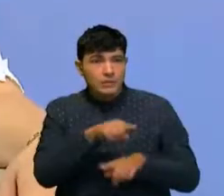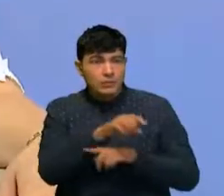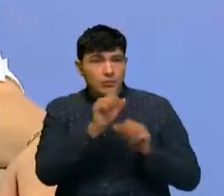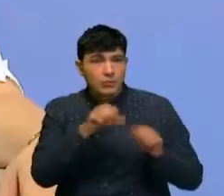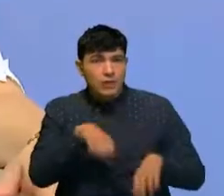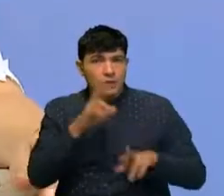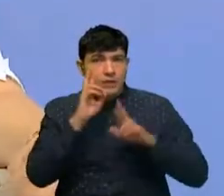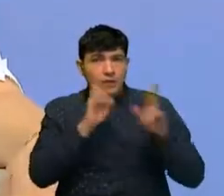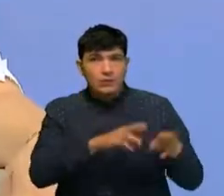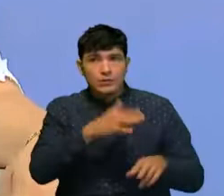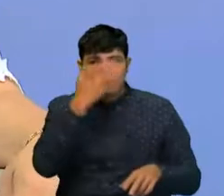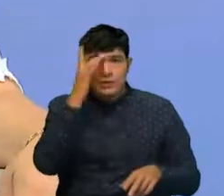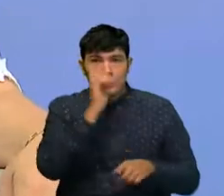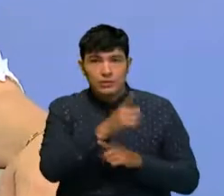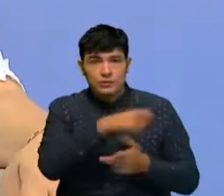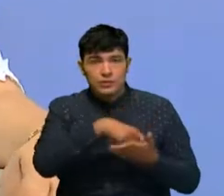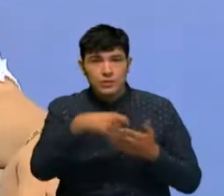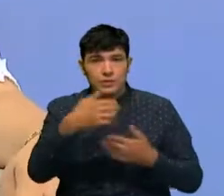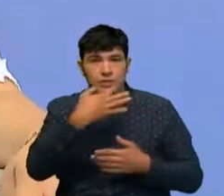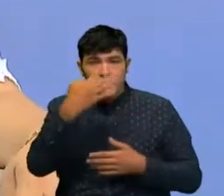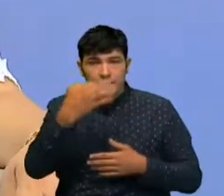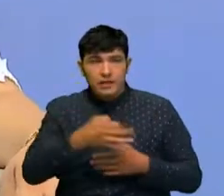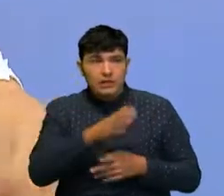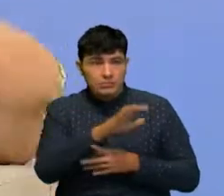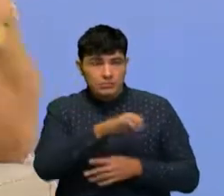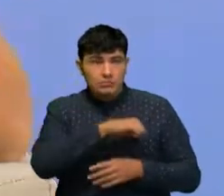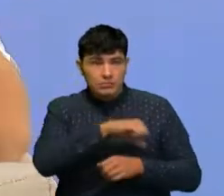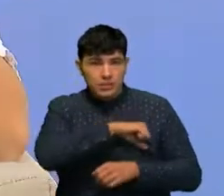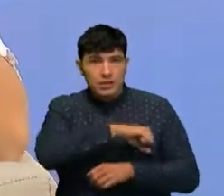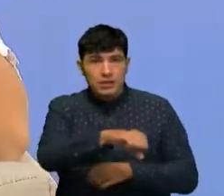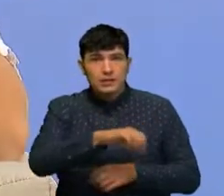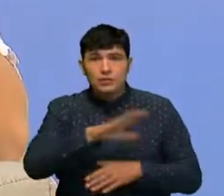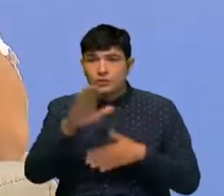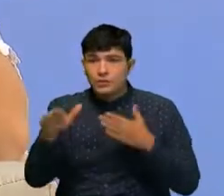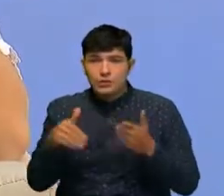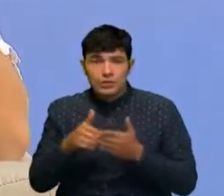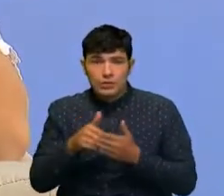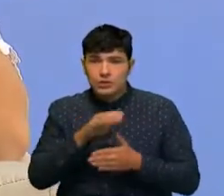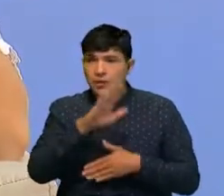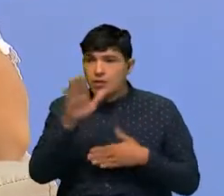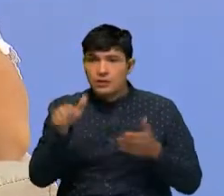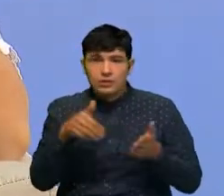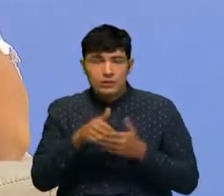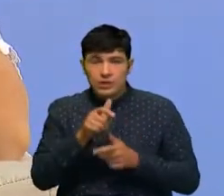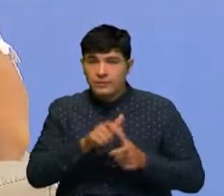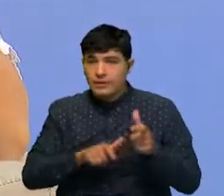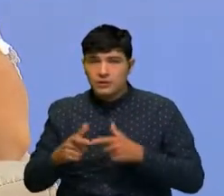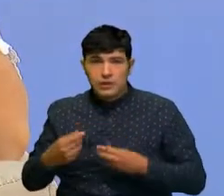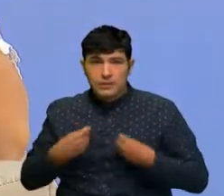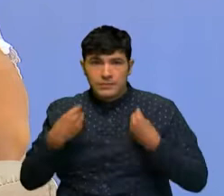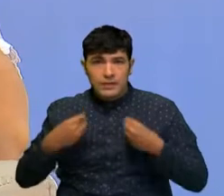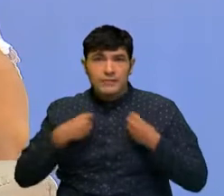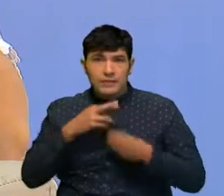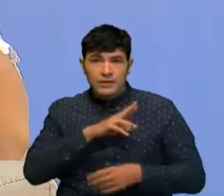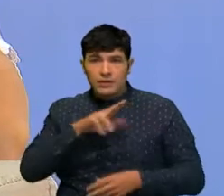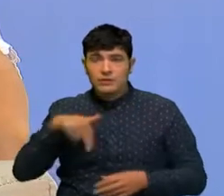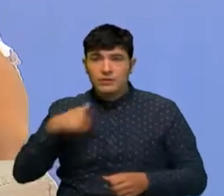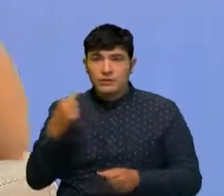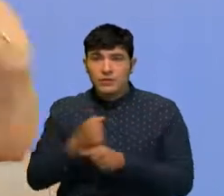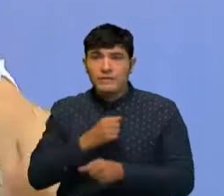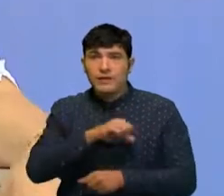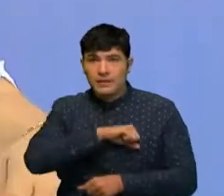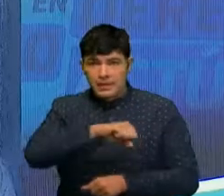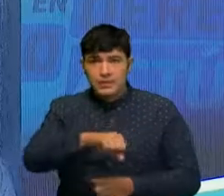un contrato verbal a término indefinido, pero tiene derecho. Todos los que vivimos de nuestra fuerza laboral tenemos